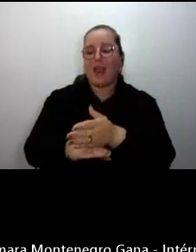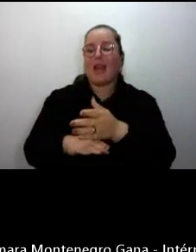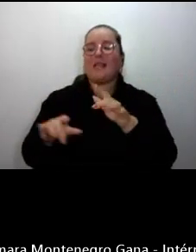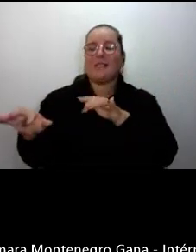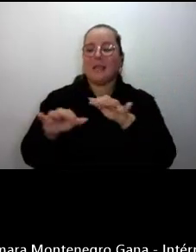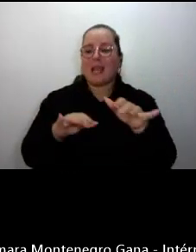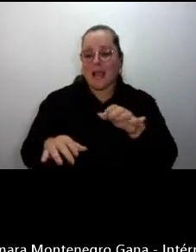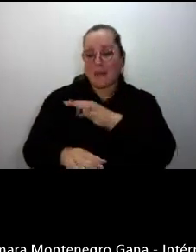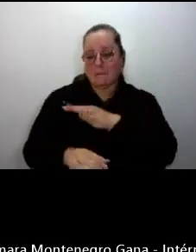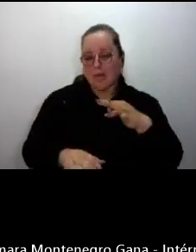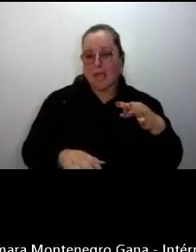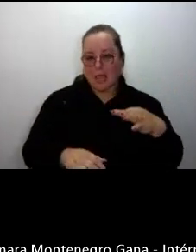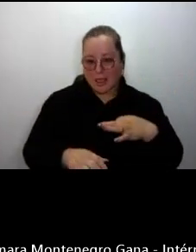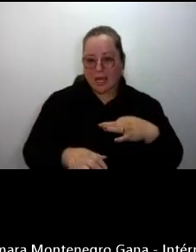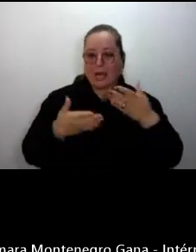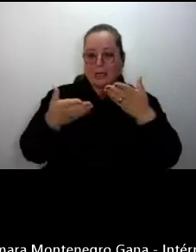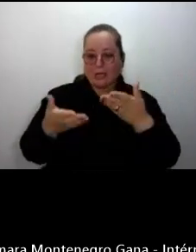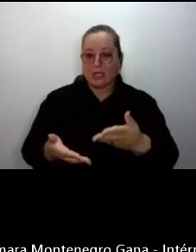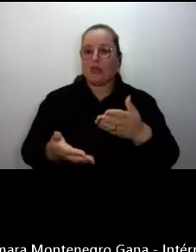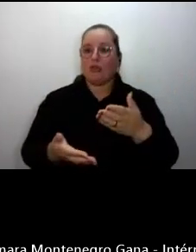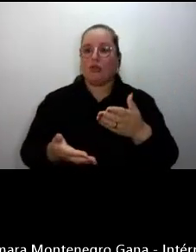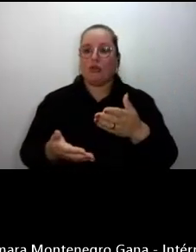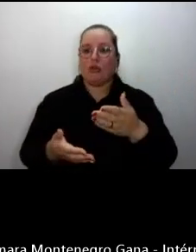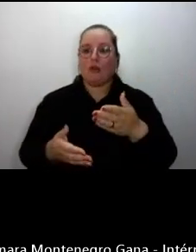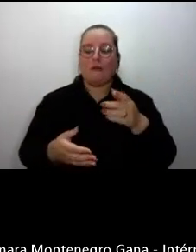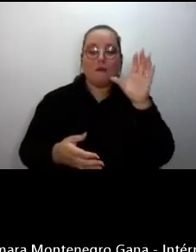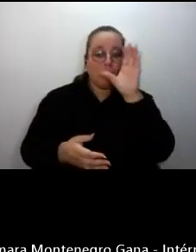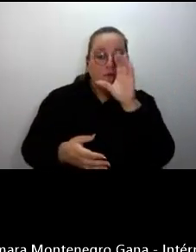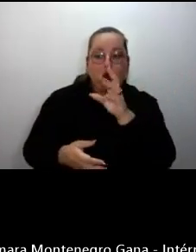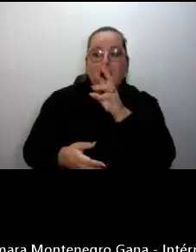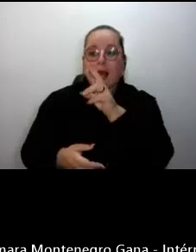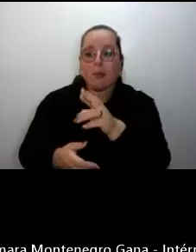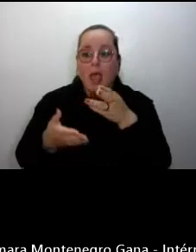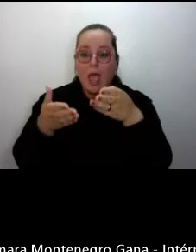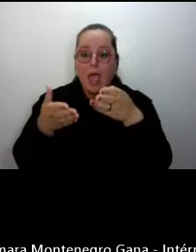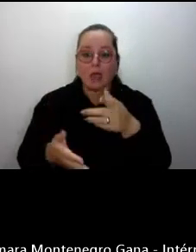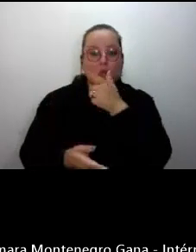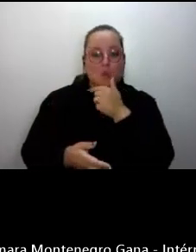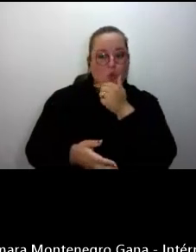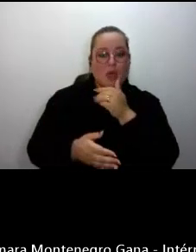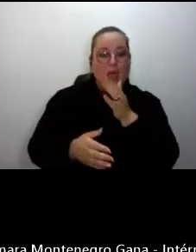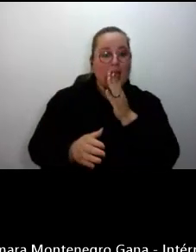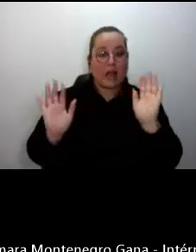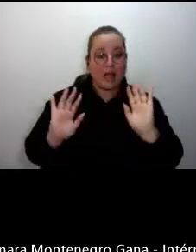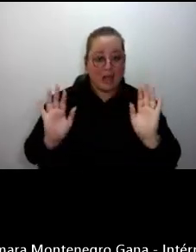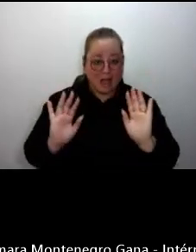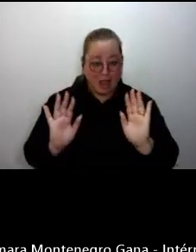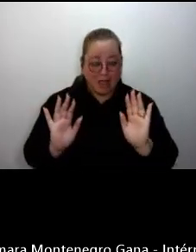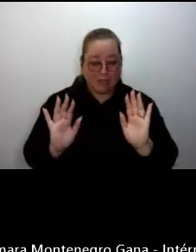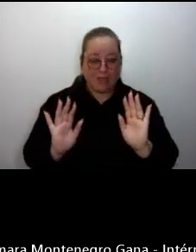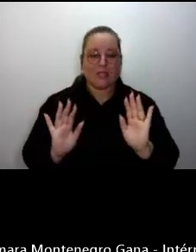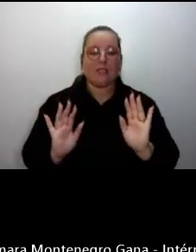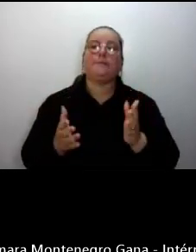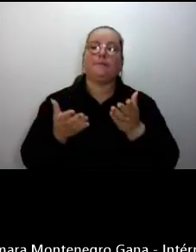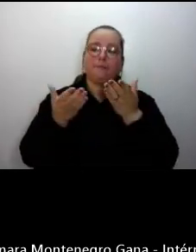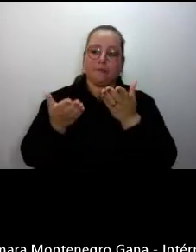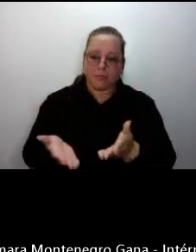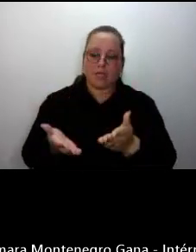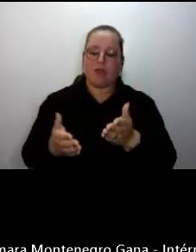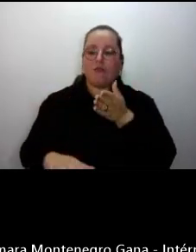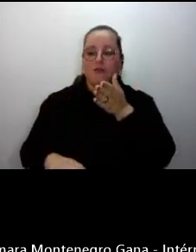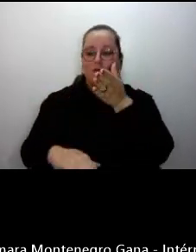ministeriales y por último, si en las secretarías ministeriales, ¿cierto?, no encuentran la respuesta a las dudas que salen desde los establecimientos educacionales, se